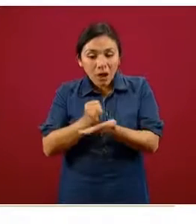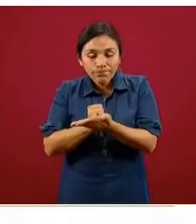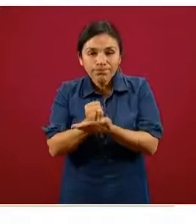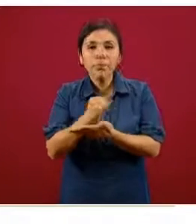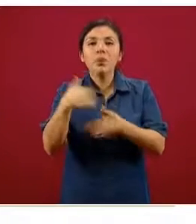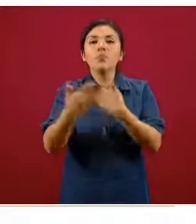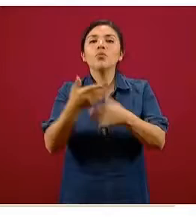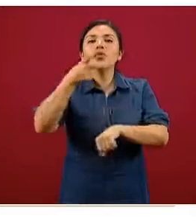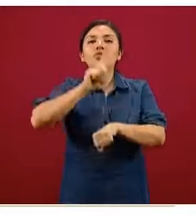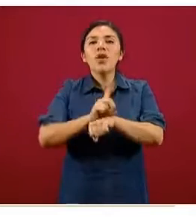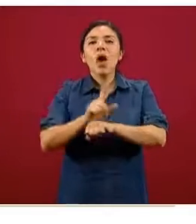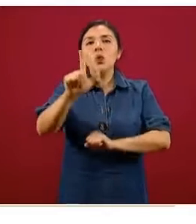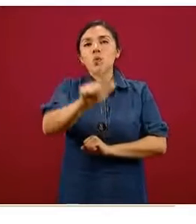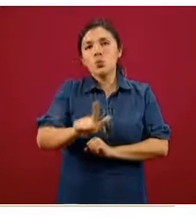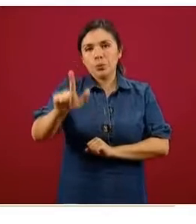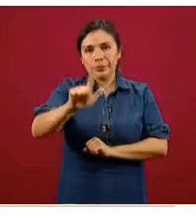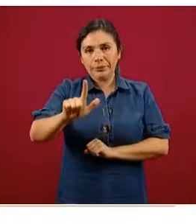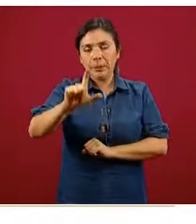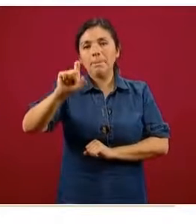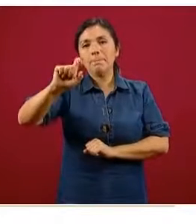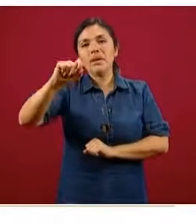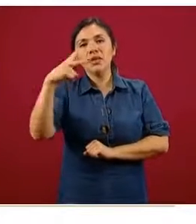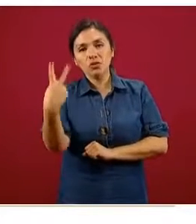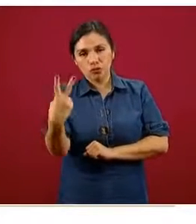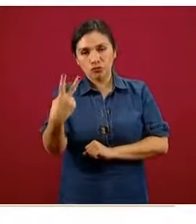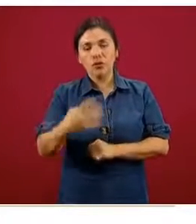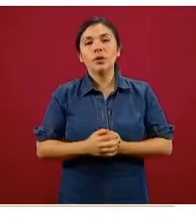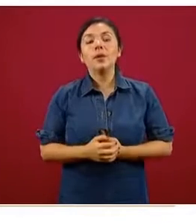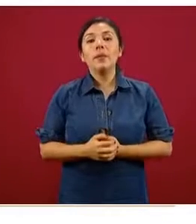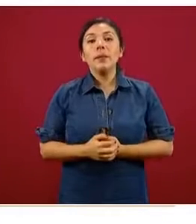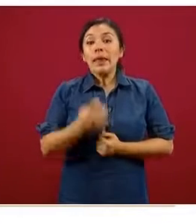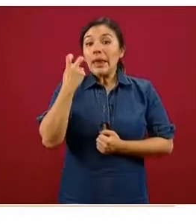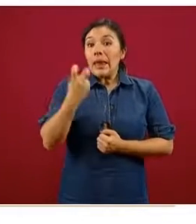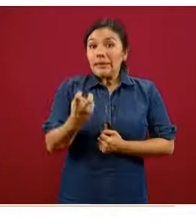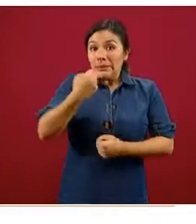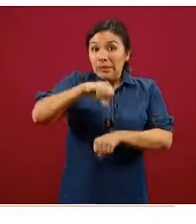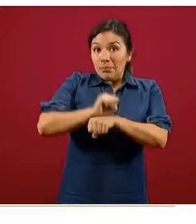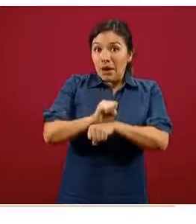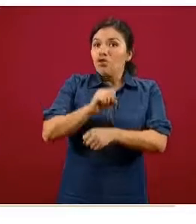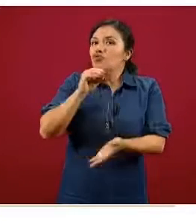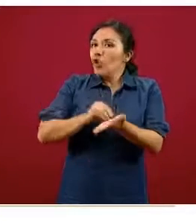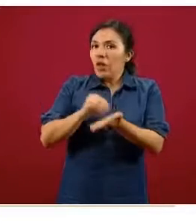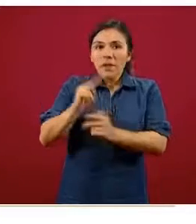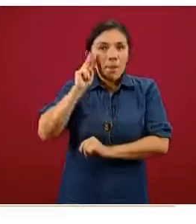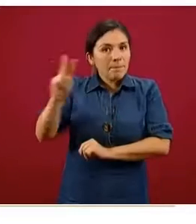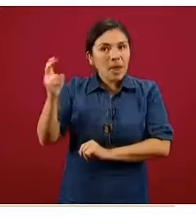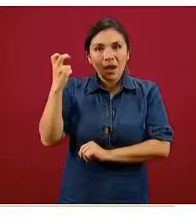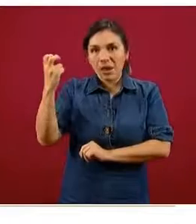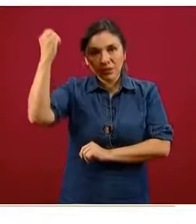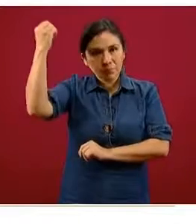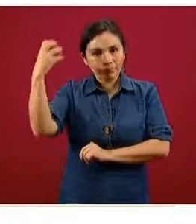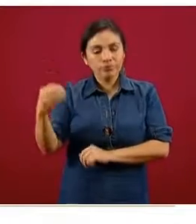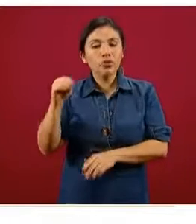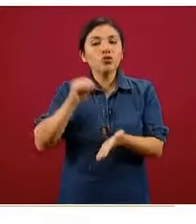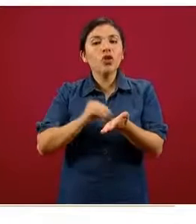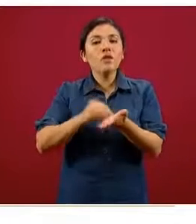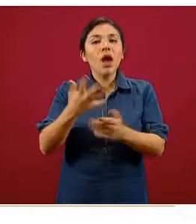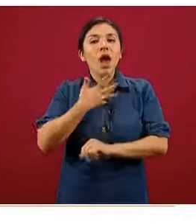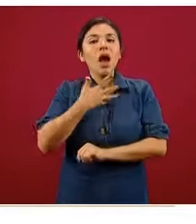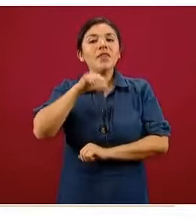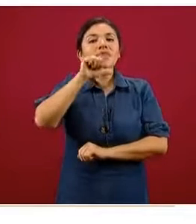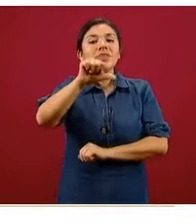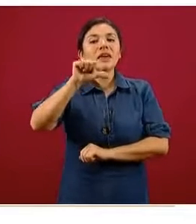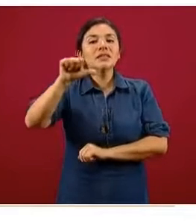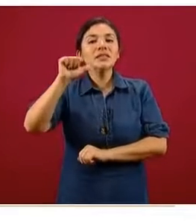vigencia el día lunes 22 todavía. Entonces, este semáforo es el que está vigente, todavía son 16